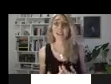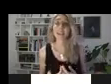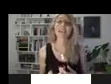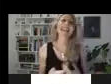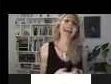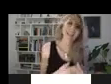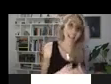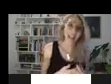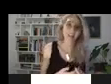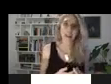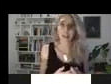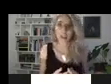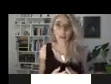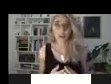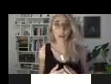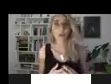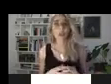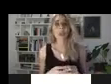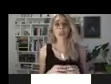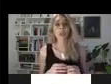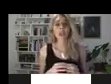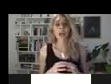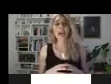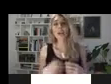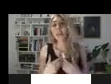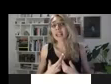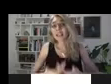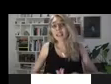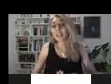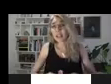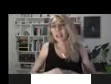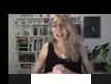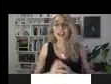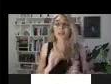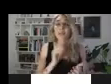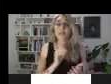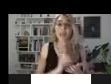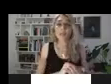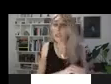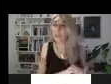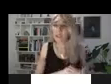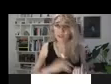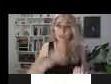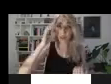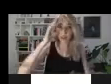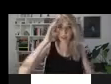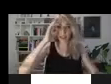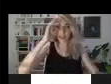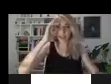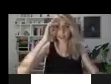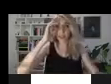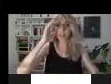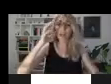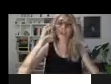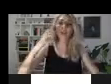de artistas de la calidad además que tenemos, ¿no? Hay otra característica que es muy específica